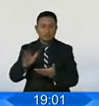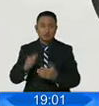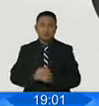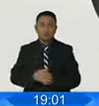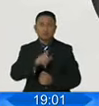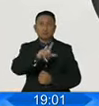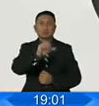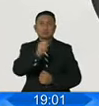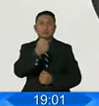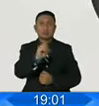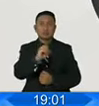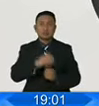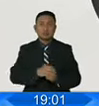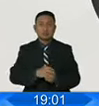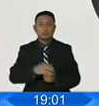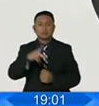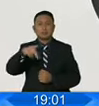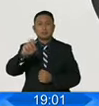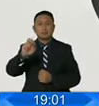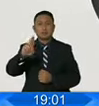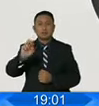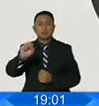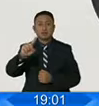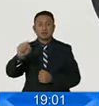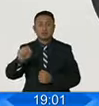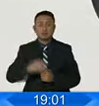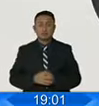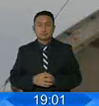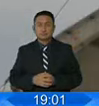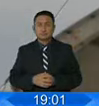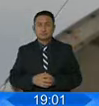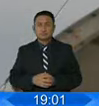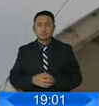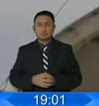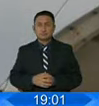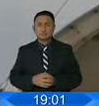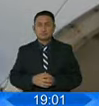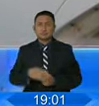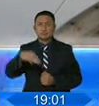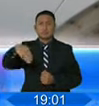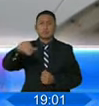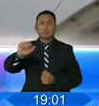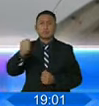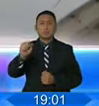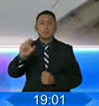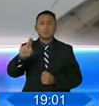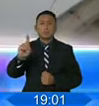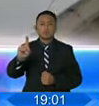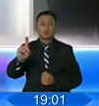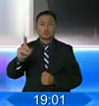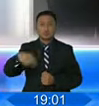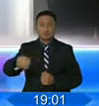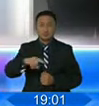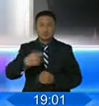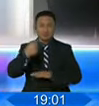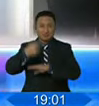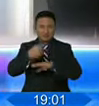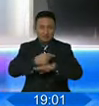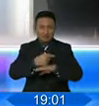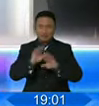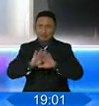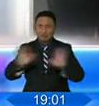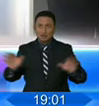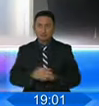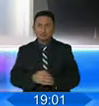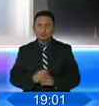Lazo de la TV Pública, Orlando Pérez deja la dirección del diario El Telégrafo y Munir Massoud deja la gerencia de los medios. Con estas